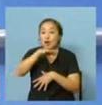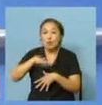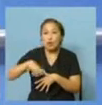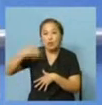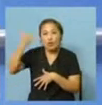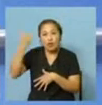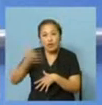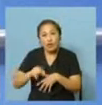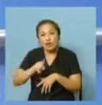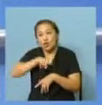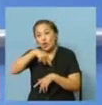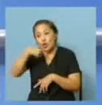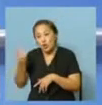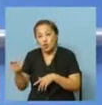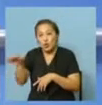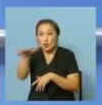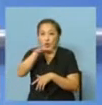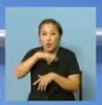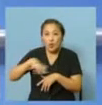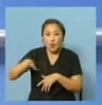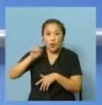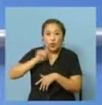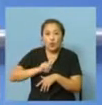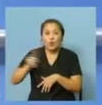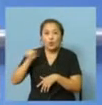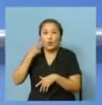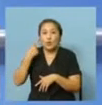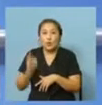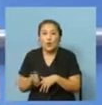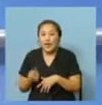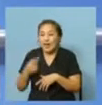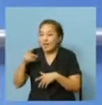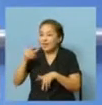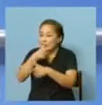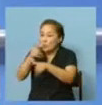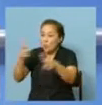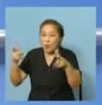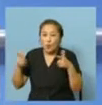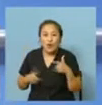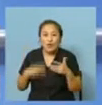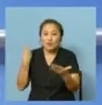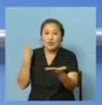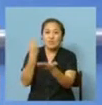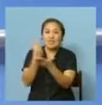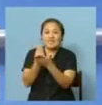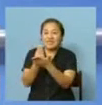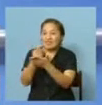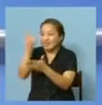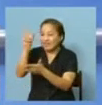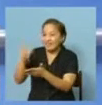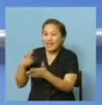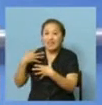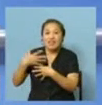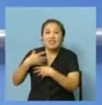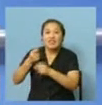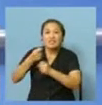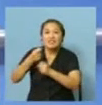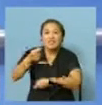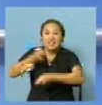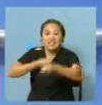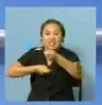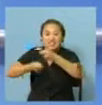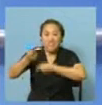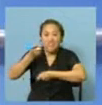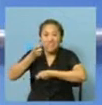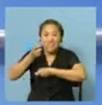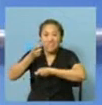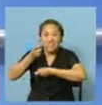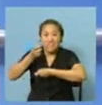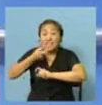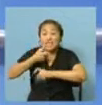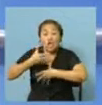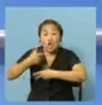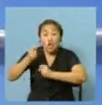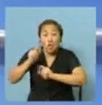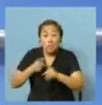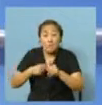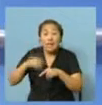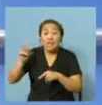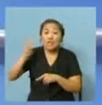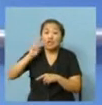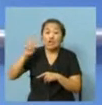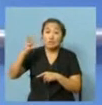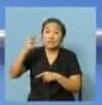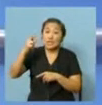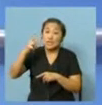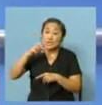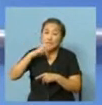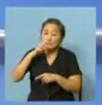ámbitos de la provincia en donde no hay una delegación física de defensa del consumidor y bueno a partir del año